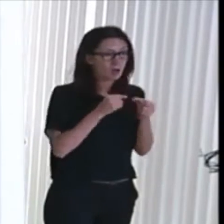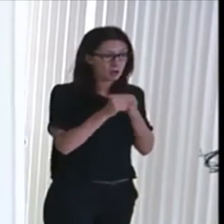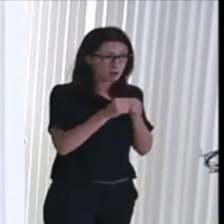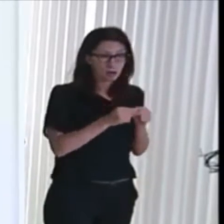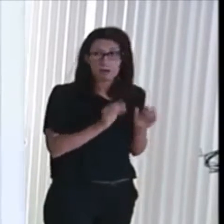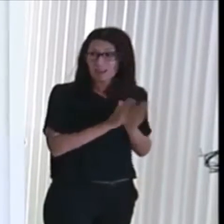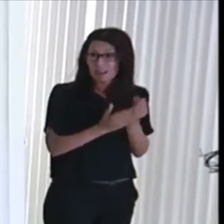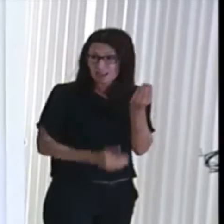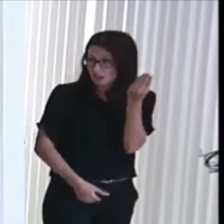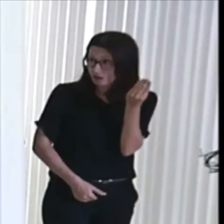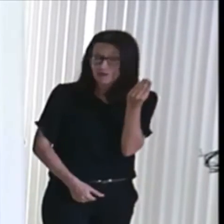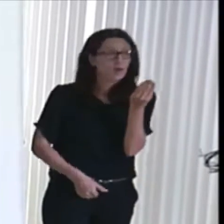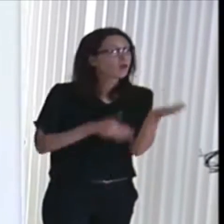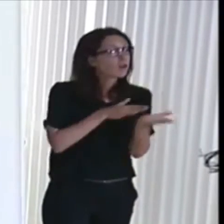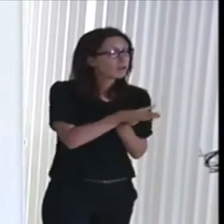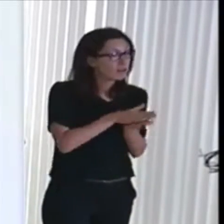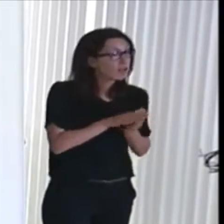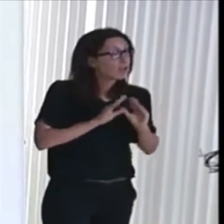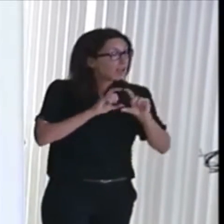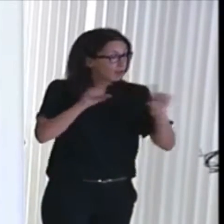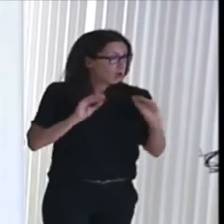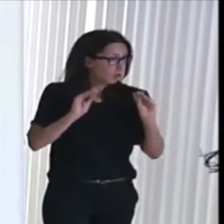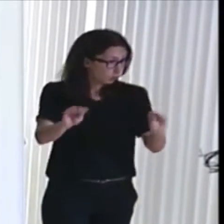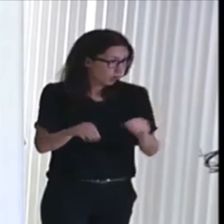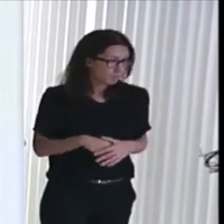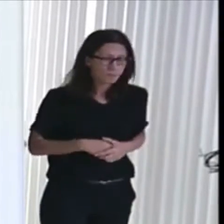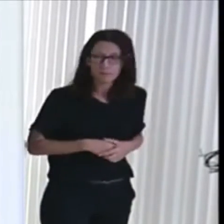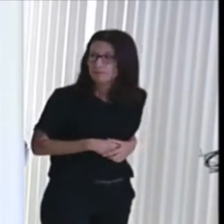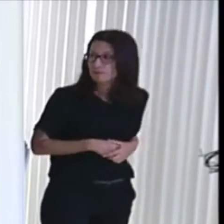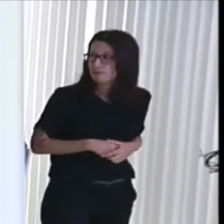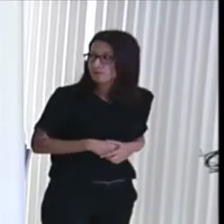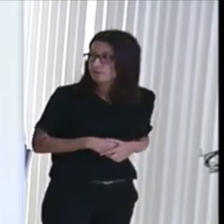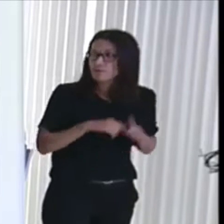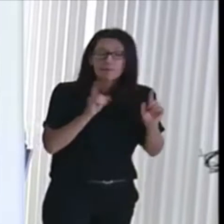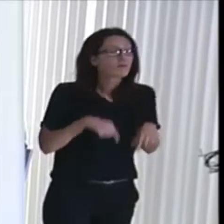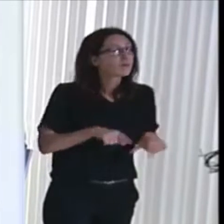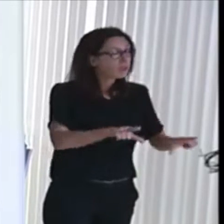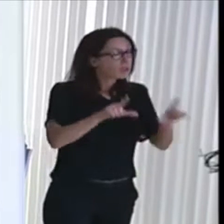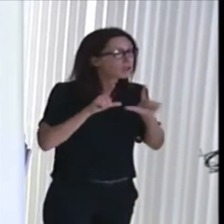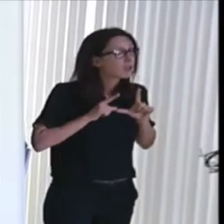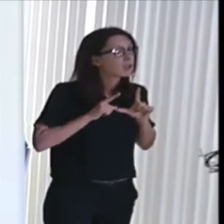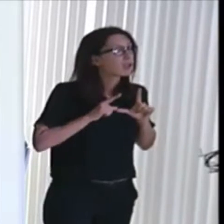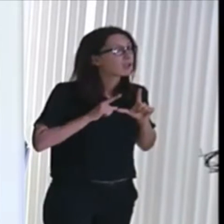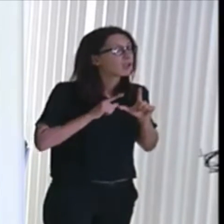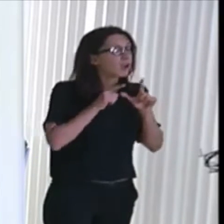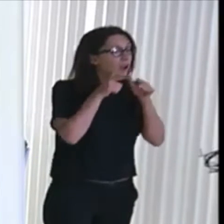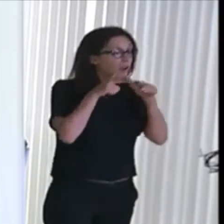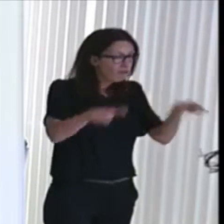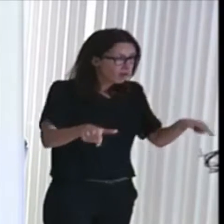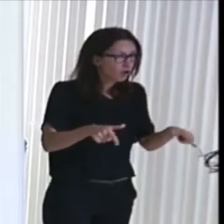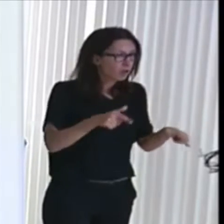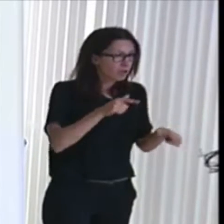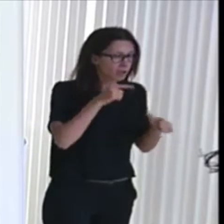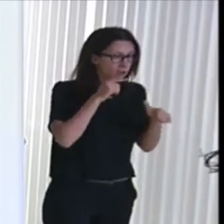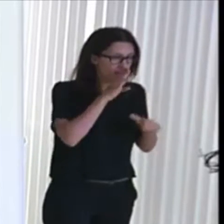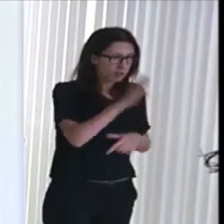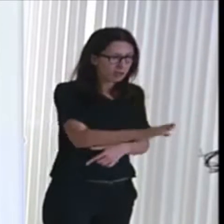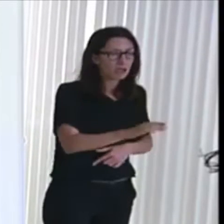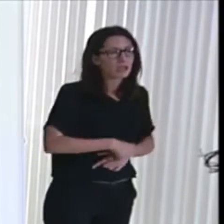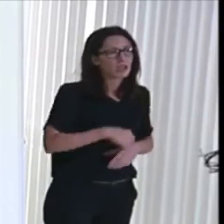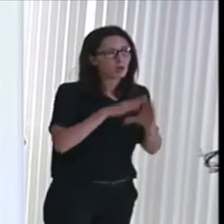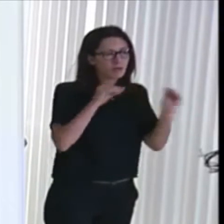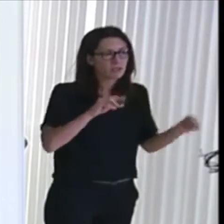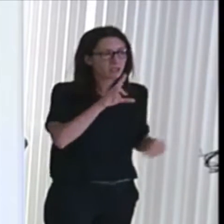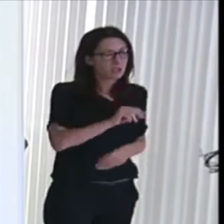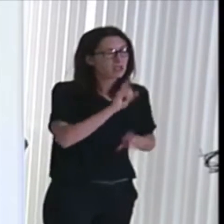a tener en vuestras manos ha sido publicada por, si no me equivoco, licenciada en Filología Clásica por la Universidad Complutense de Madrid, tiene